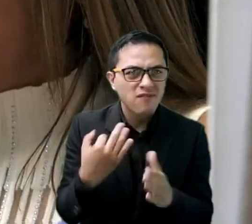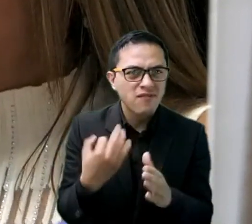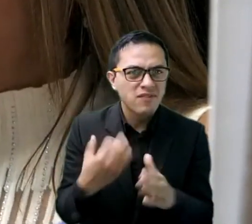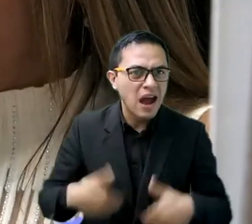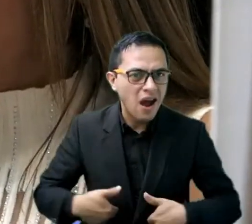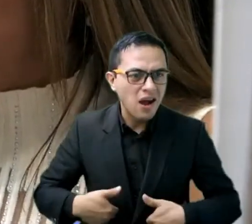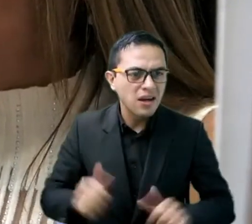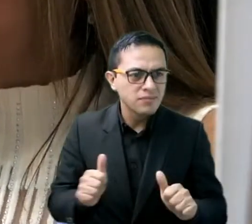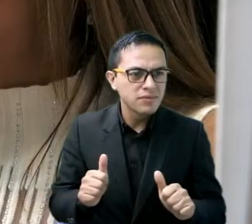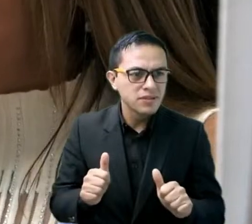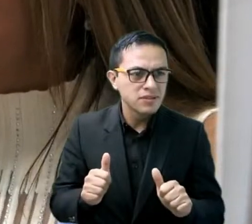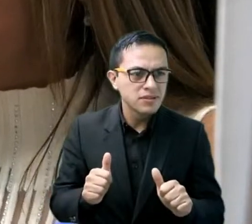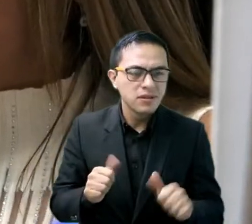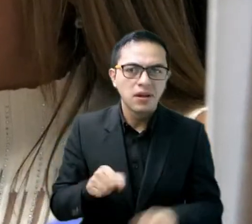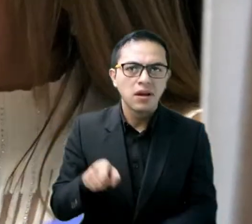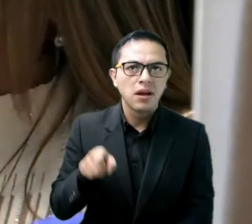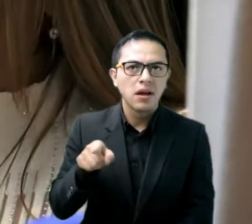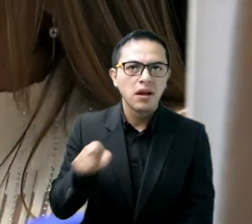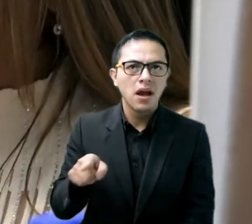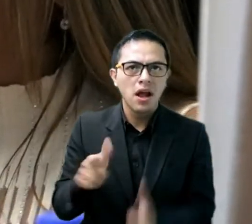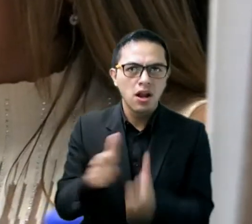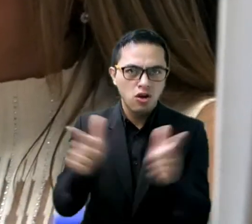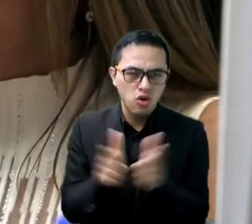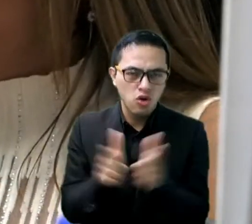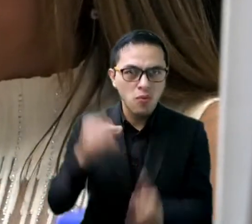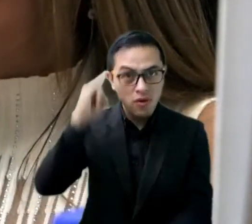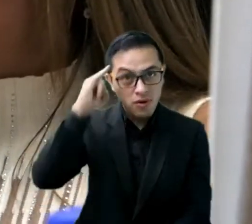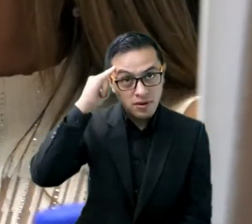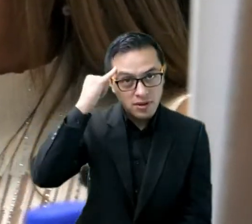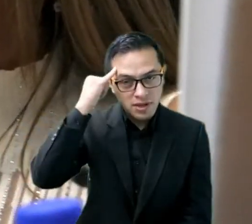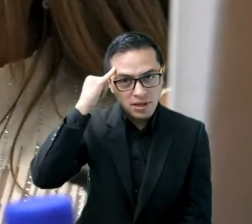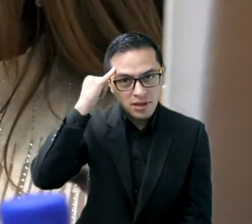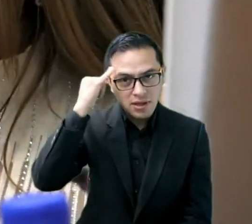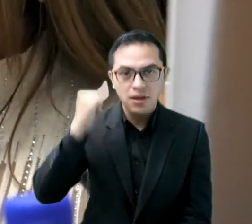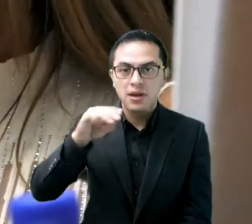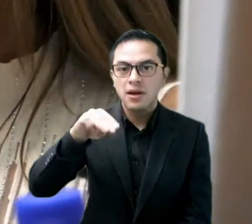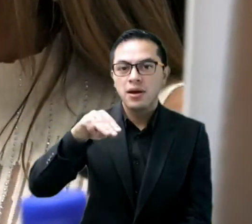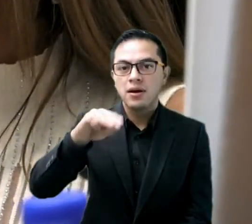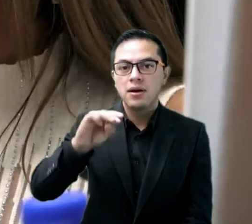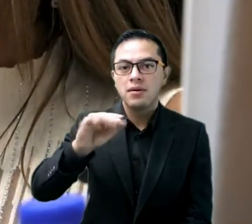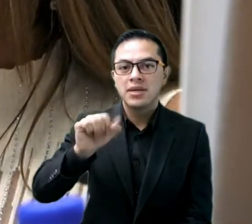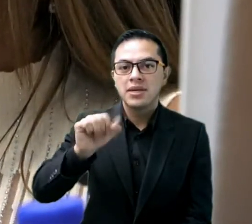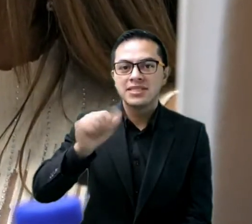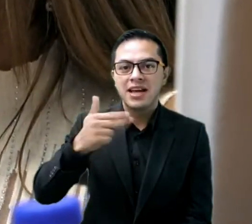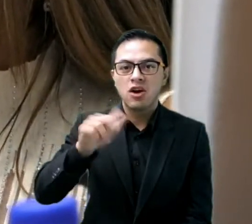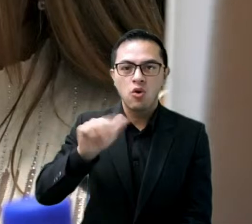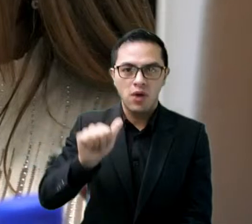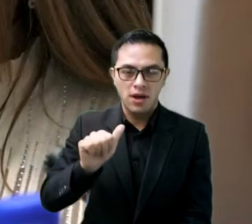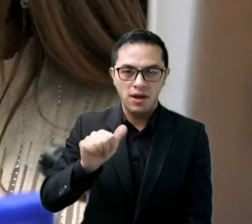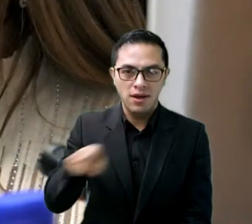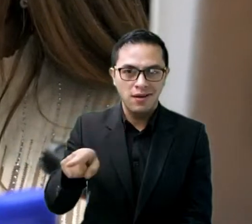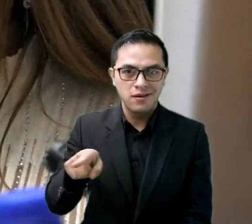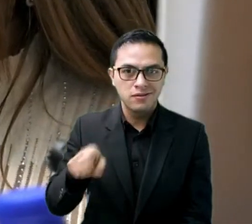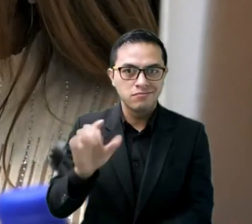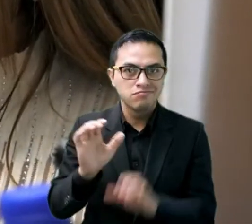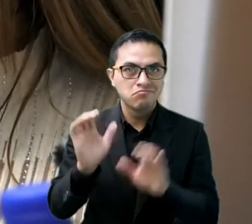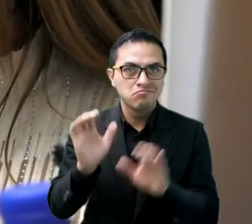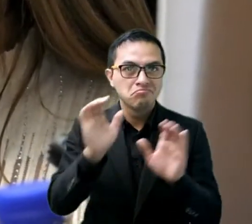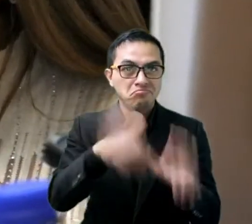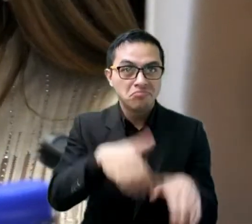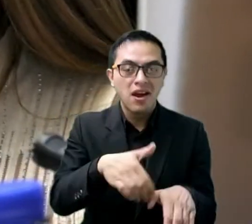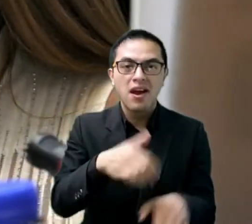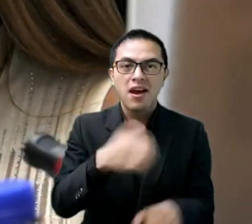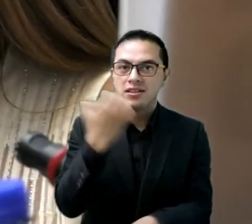pertenece al grupo indígena Mazahua, y que con ello pues ha tenido limitaciones en su educación